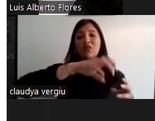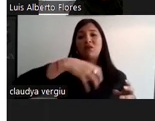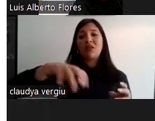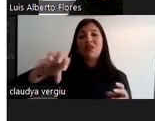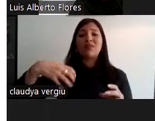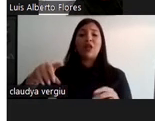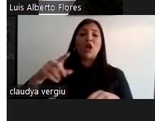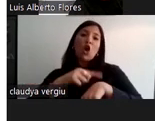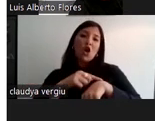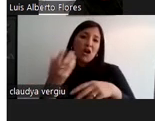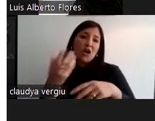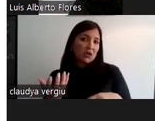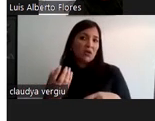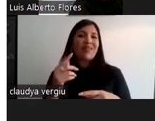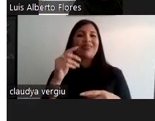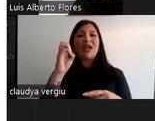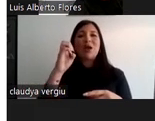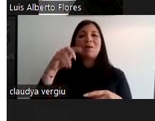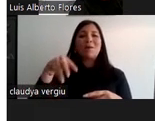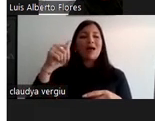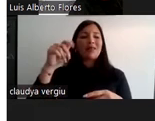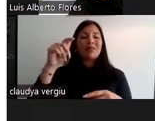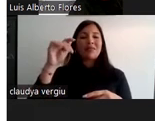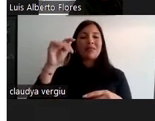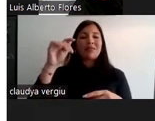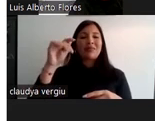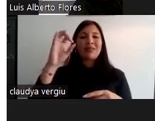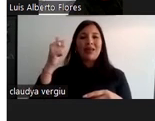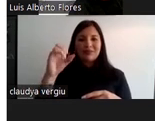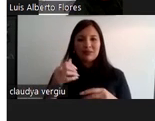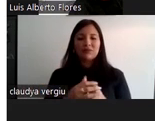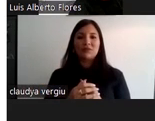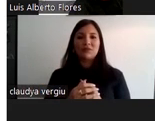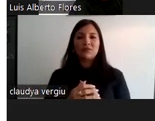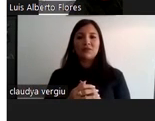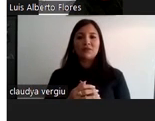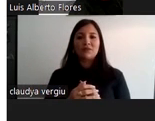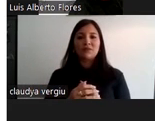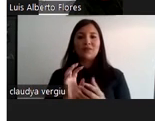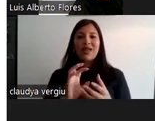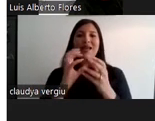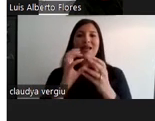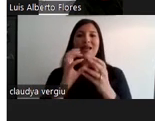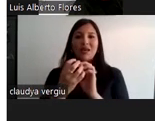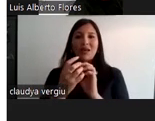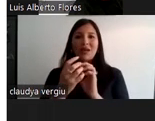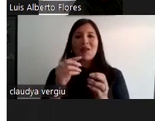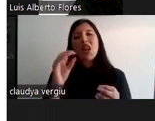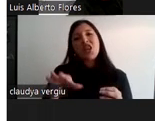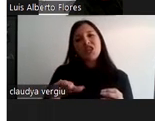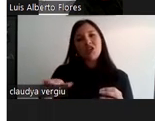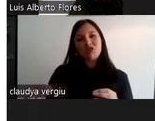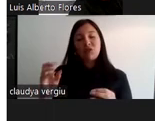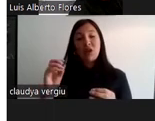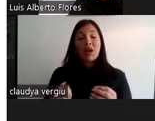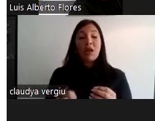diferentes horarios en este punto se está dando de repente tal escenario tal temático de repente con un tono más infantil en la mañana